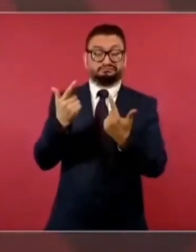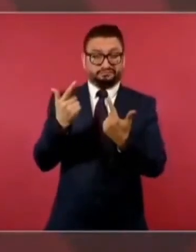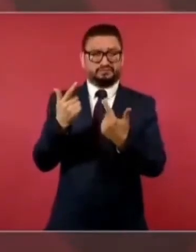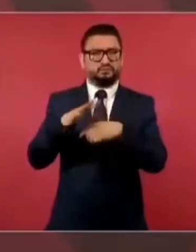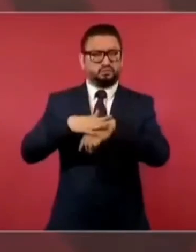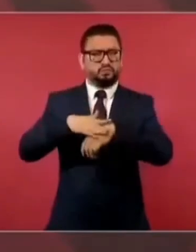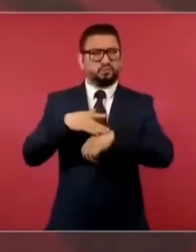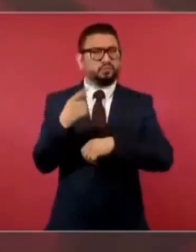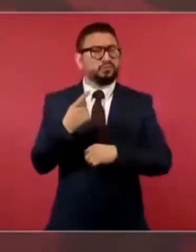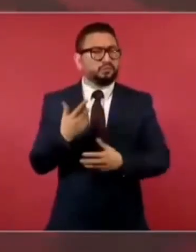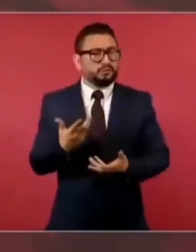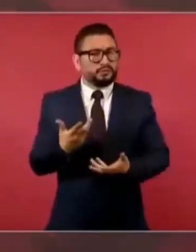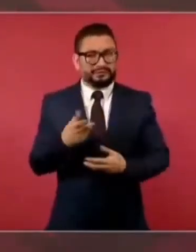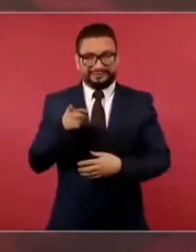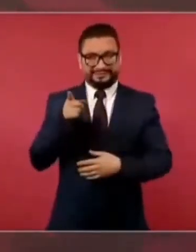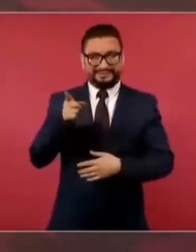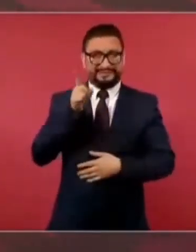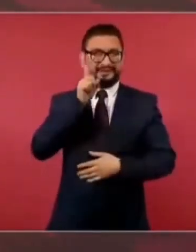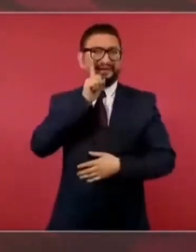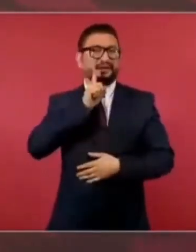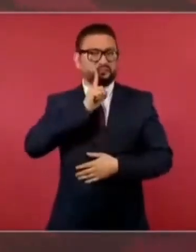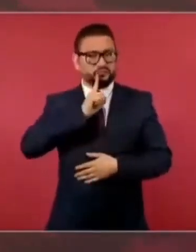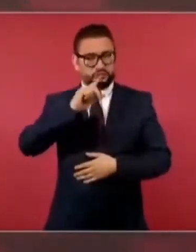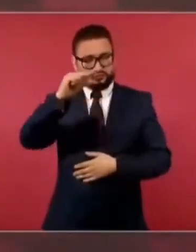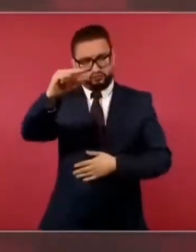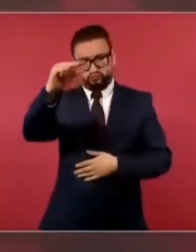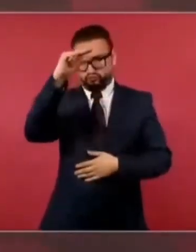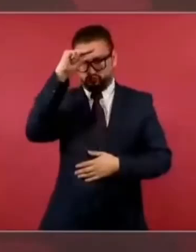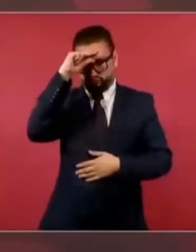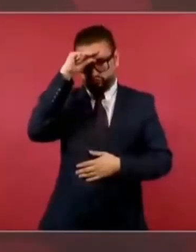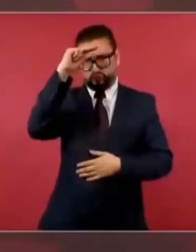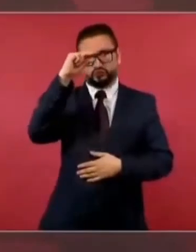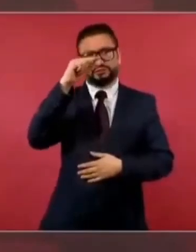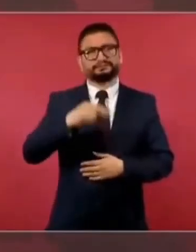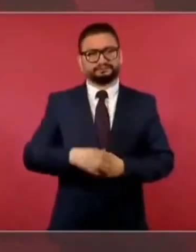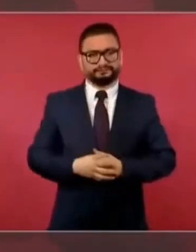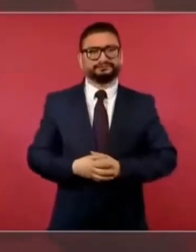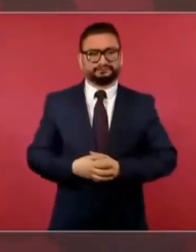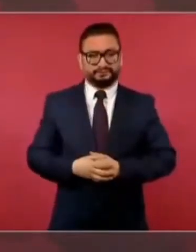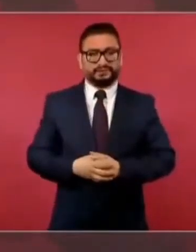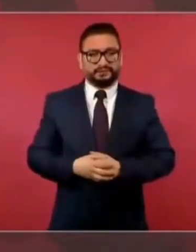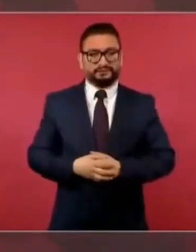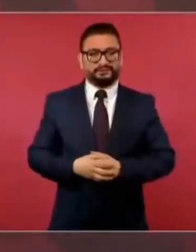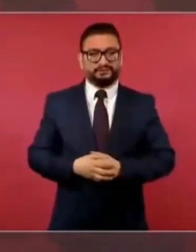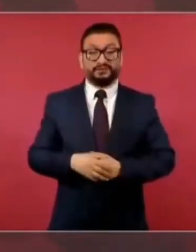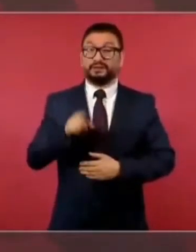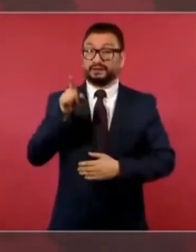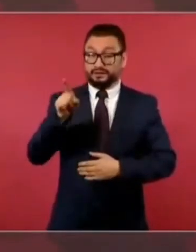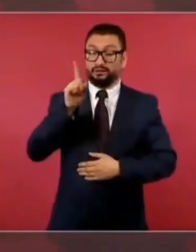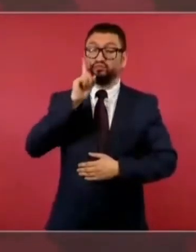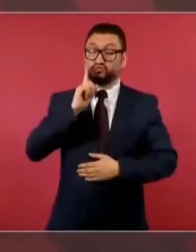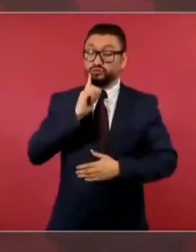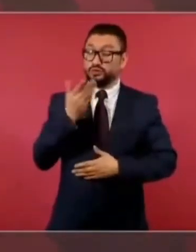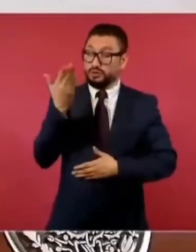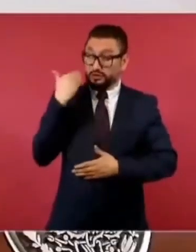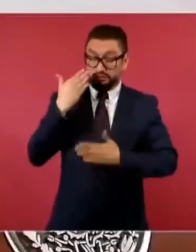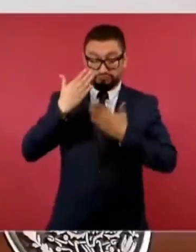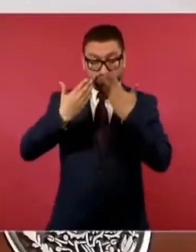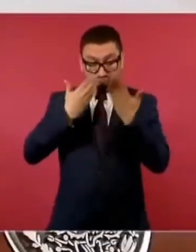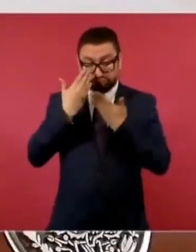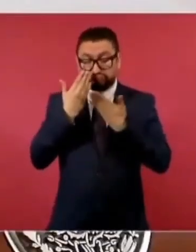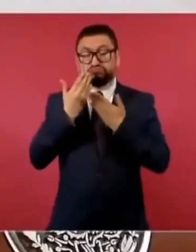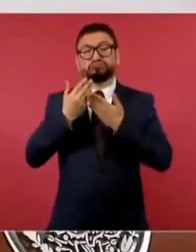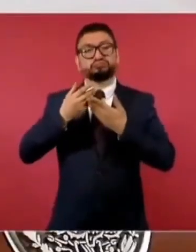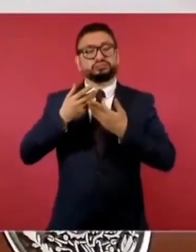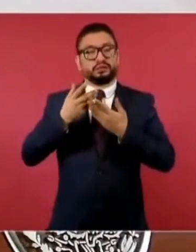porque es una mujer inteligente, es una mujer preparada, con mucha